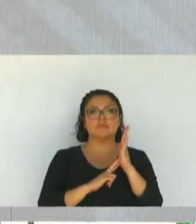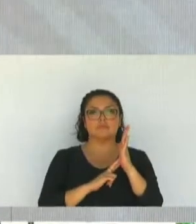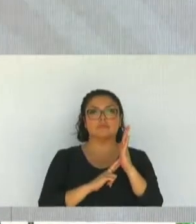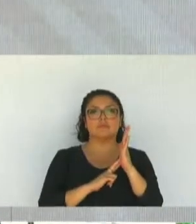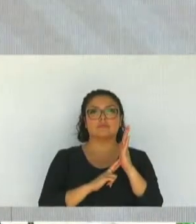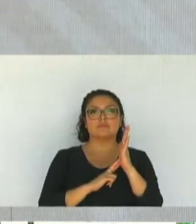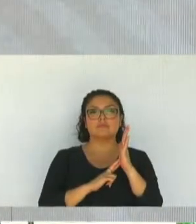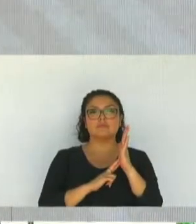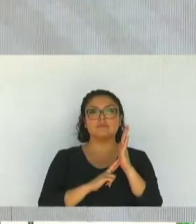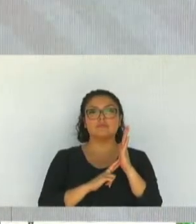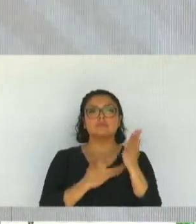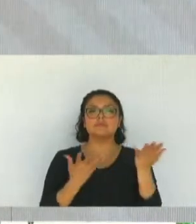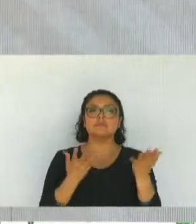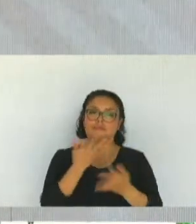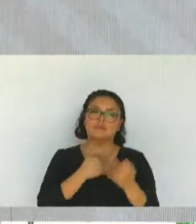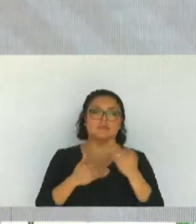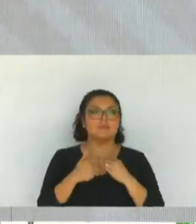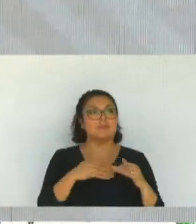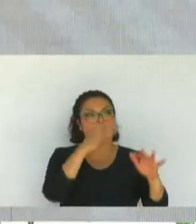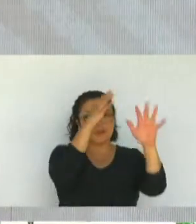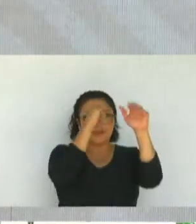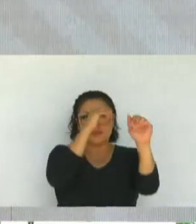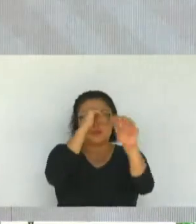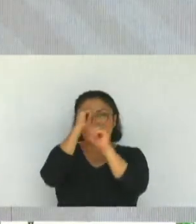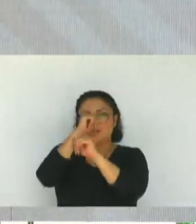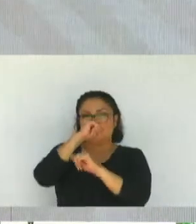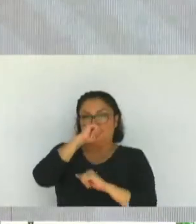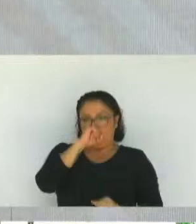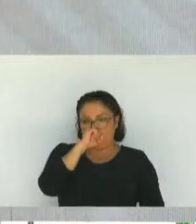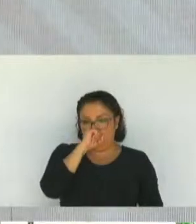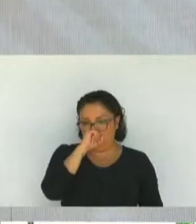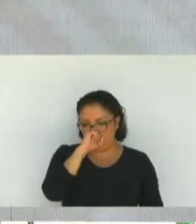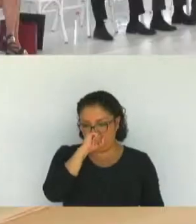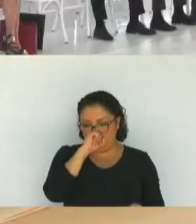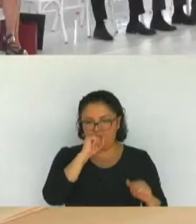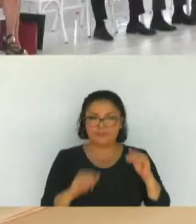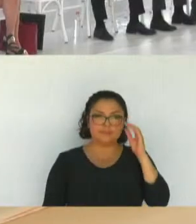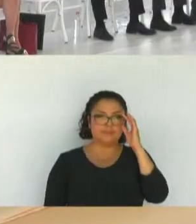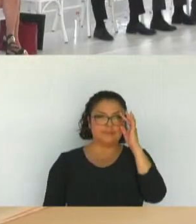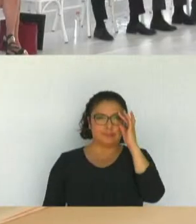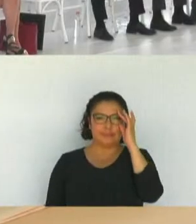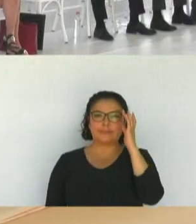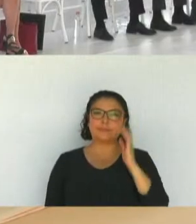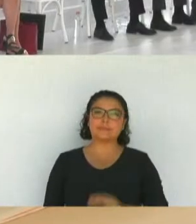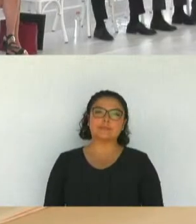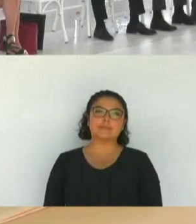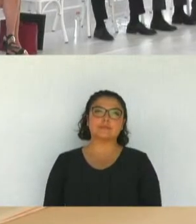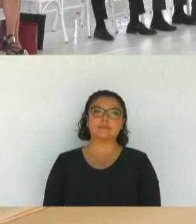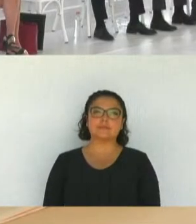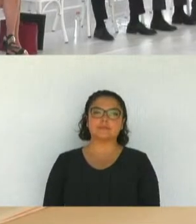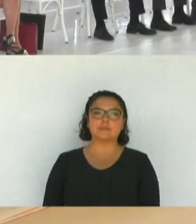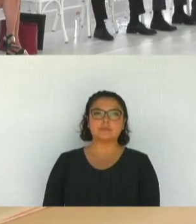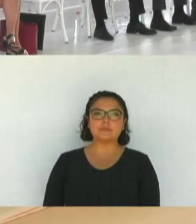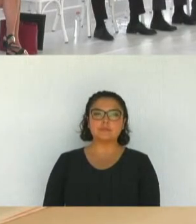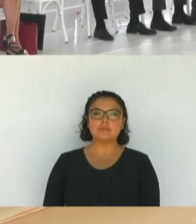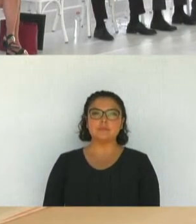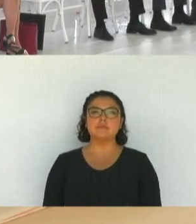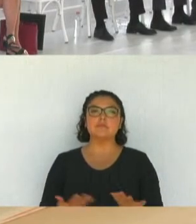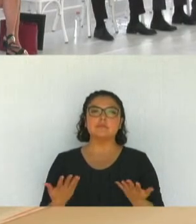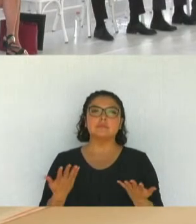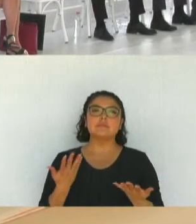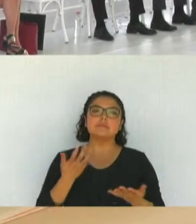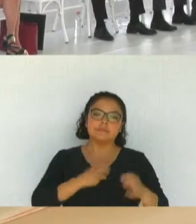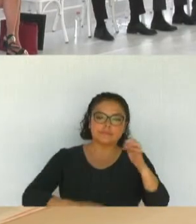hoy que lo saben. Y hubo ese acompañamiento y esas asesorías, 254 distintivos de seguridad sanitaria a